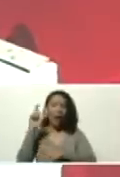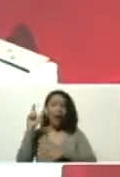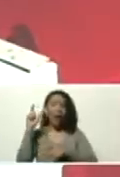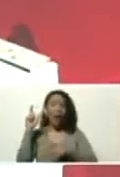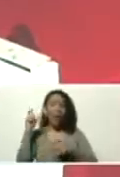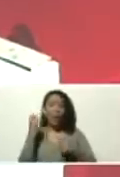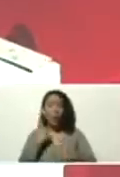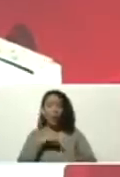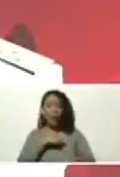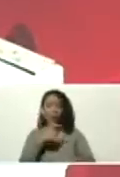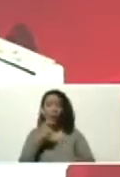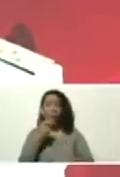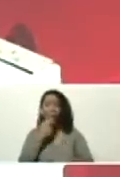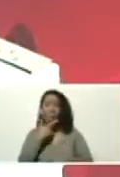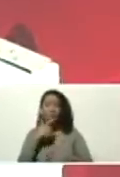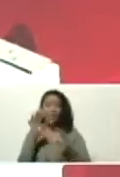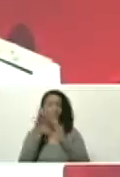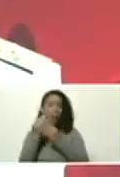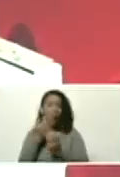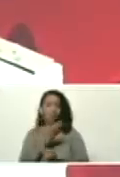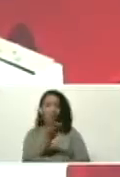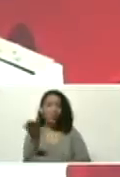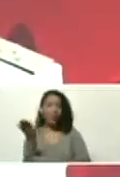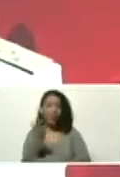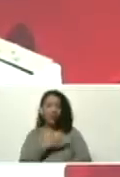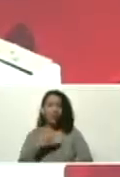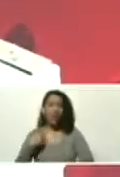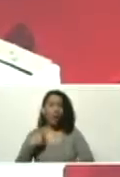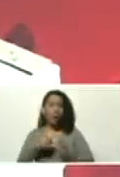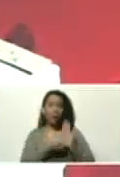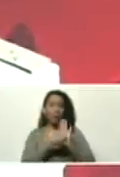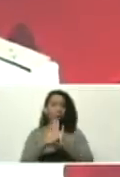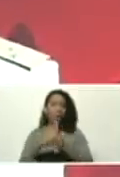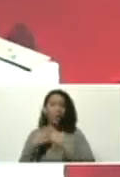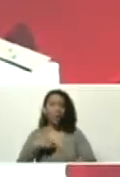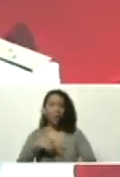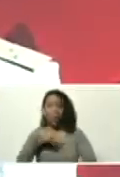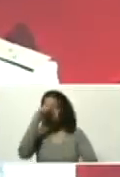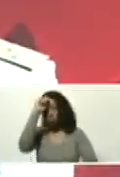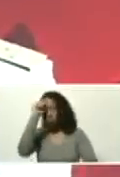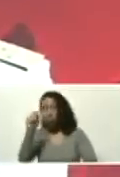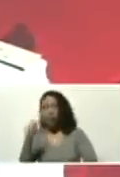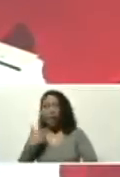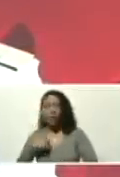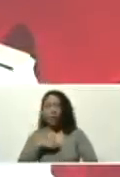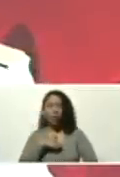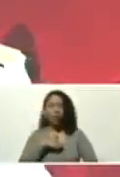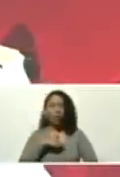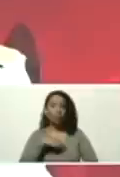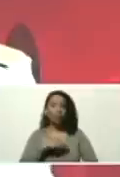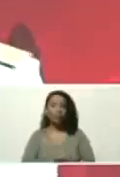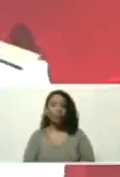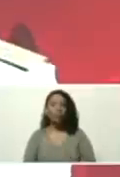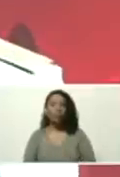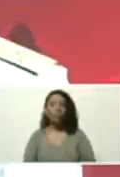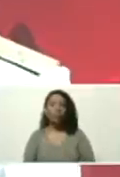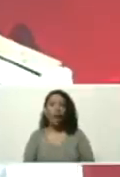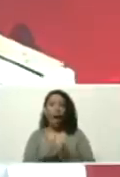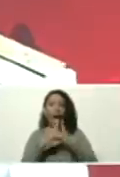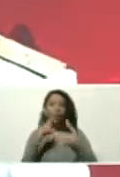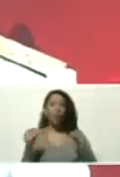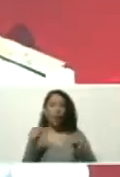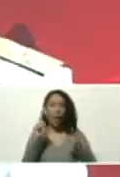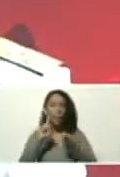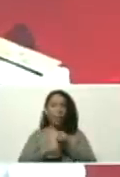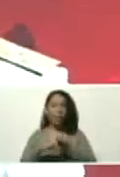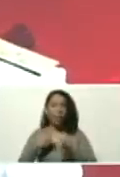hermosas familias. En ustedes quiero simbolizar nuestro homenaje y nuestro reconocimiento a todas las esposas